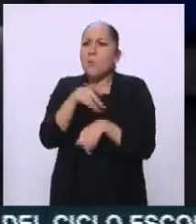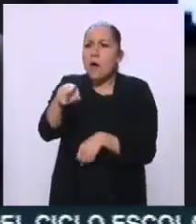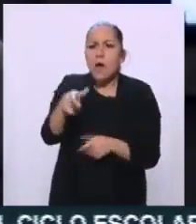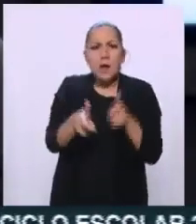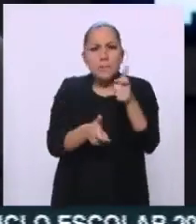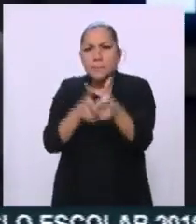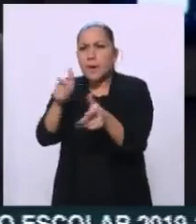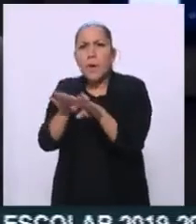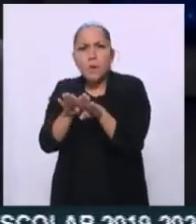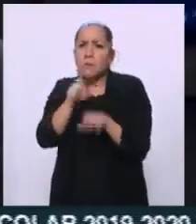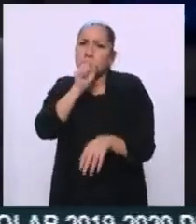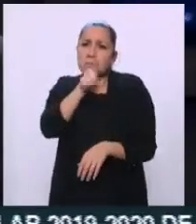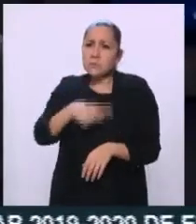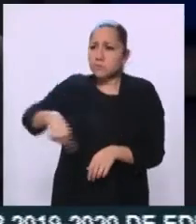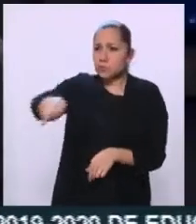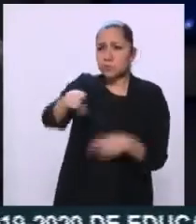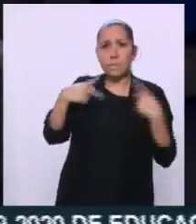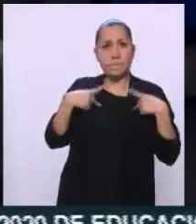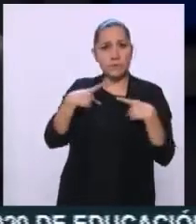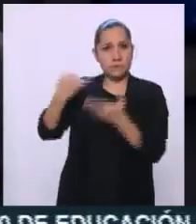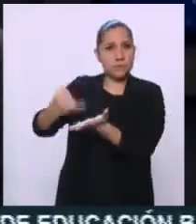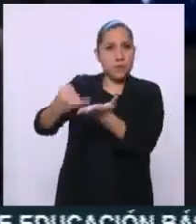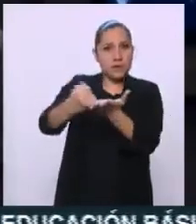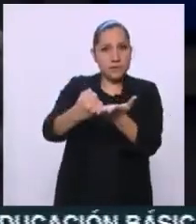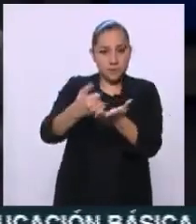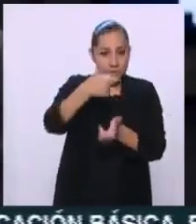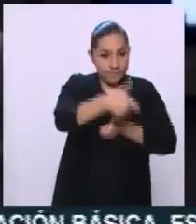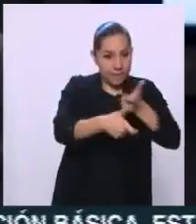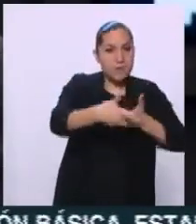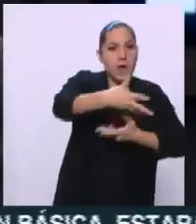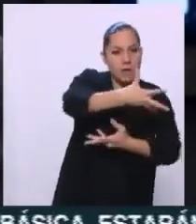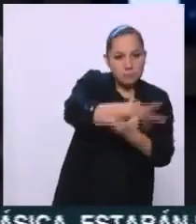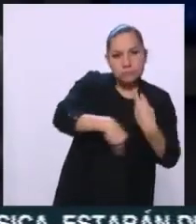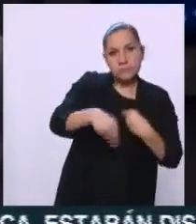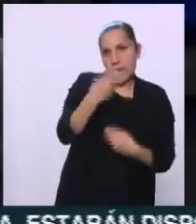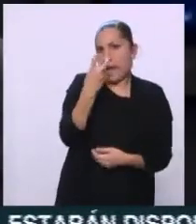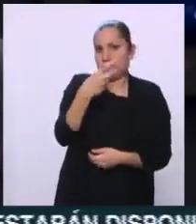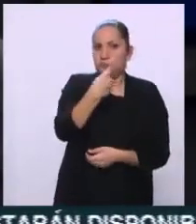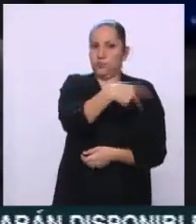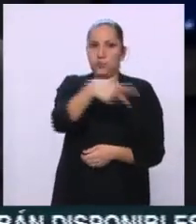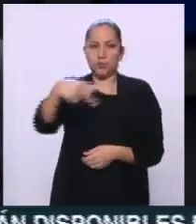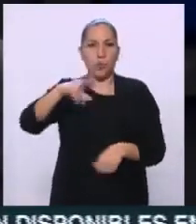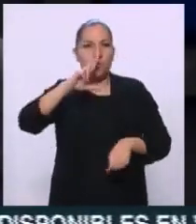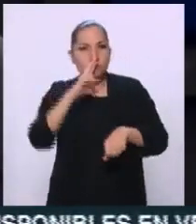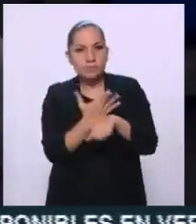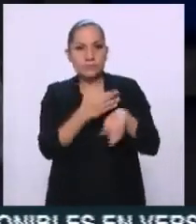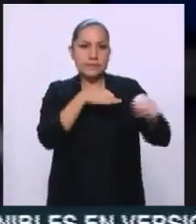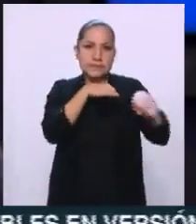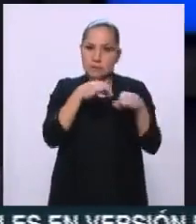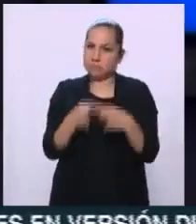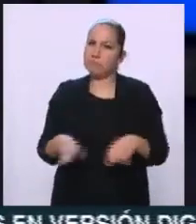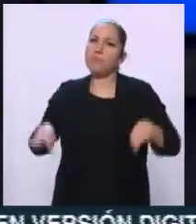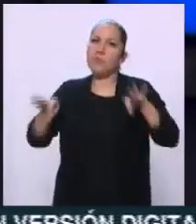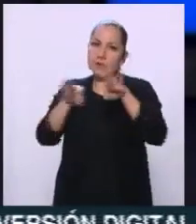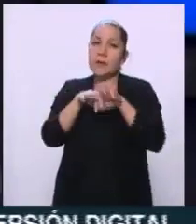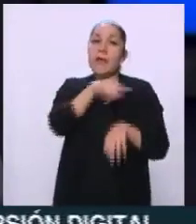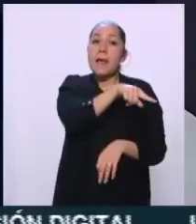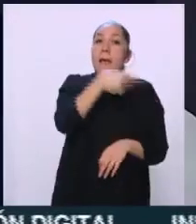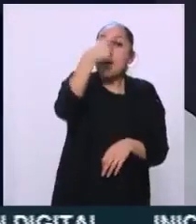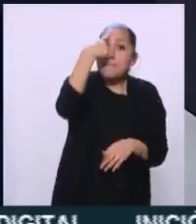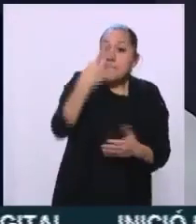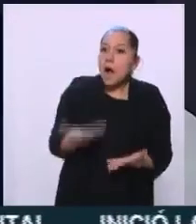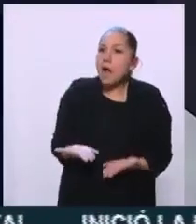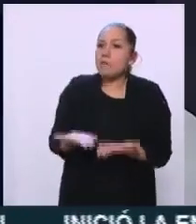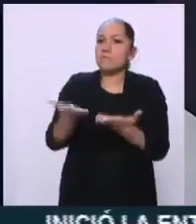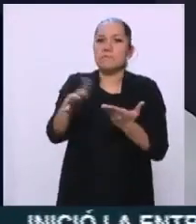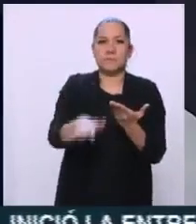todos y que tienen una función muy importante, que es servirle a la población, a la sociedad, no a los gobiernos en turno.